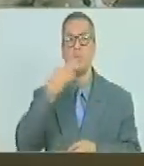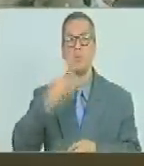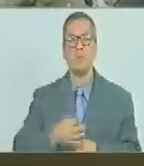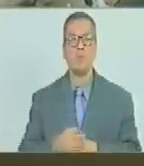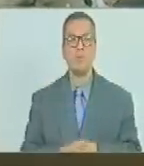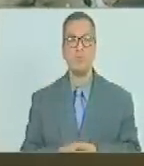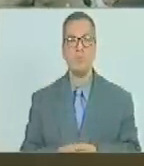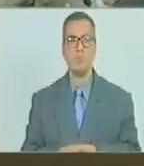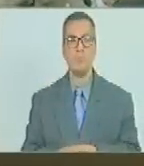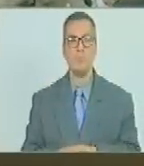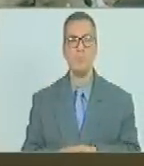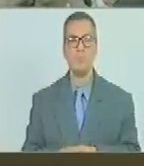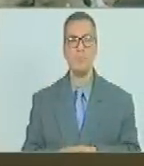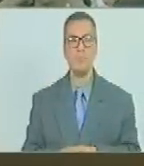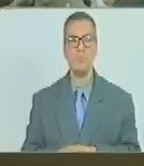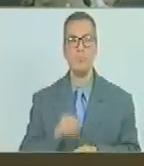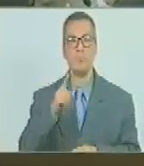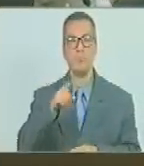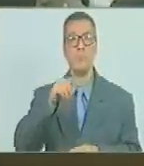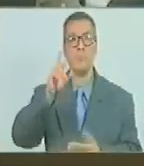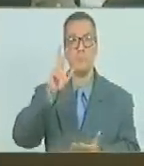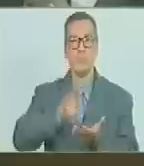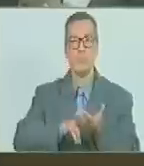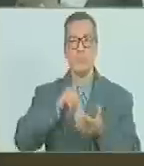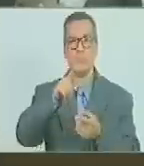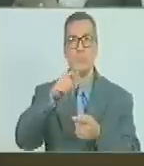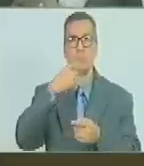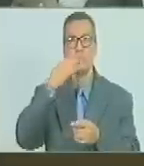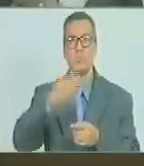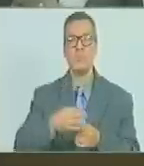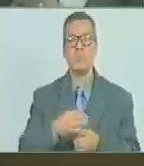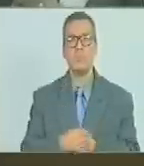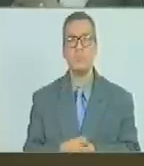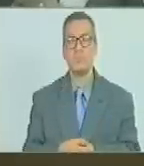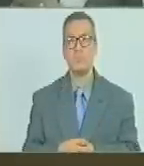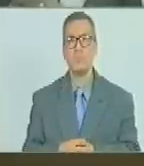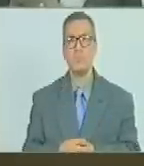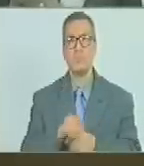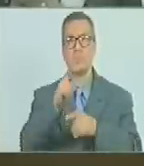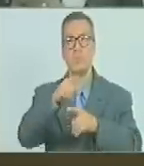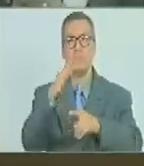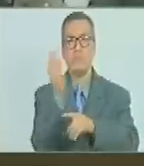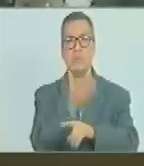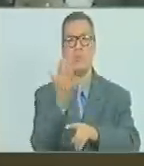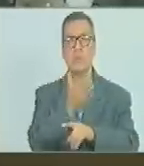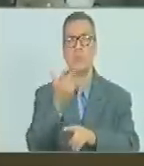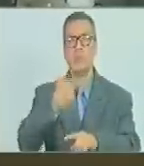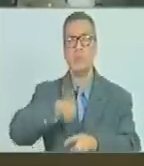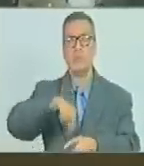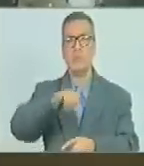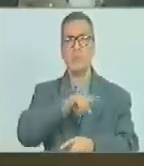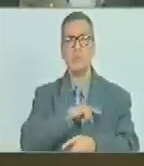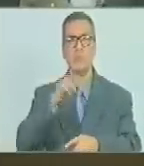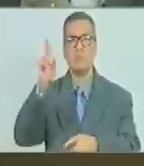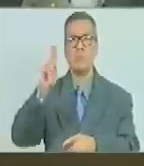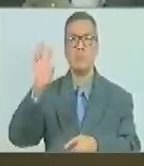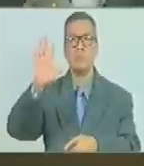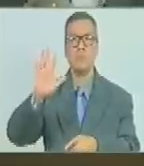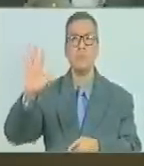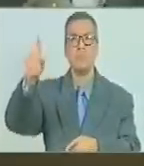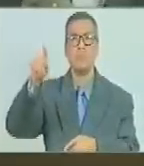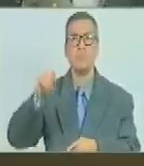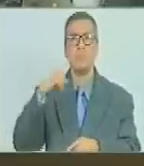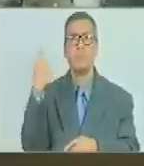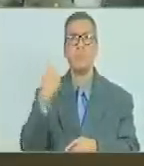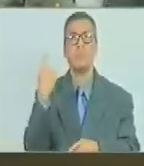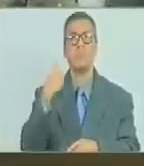obviamente se admite que la agresión a esta patria no es porque hay